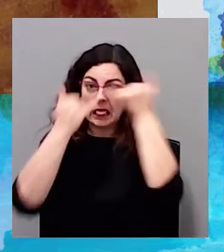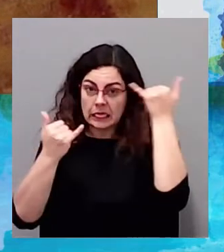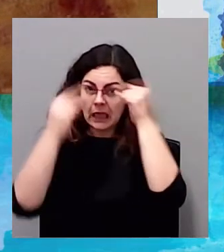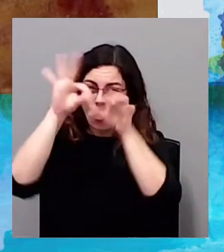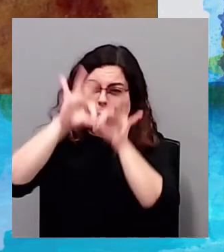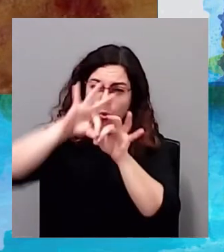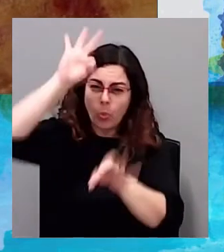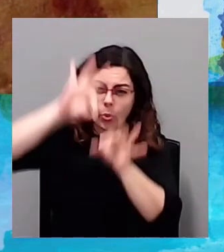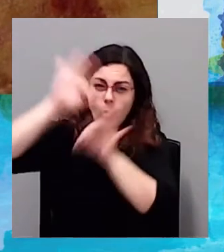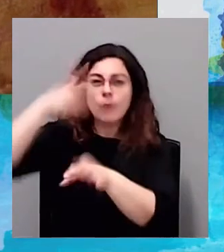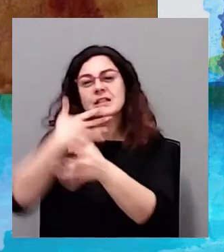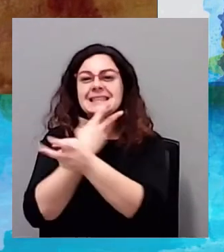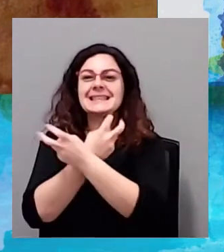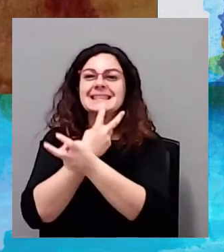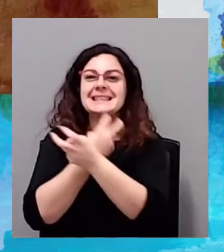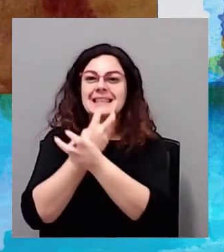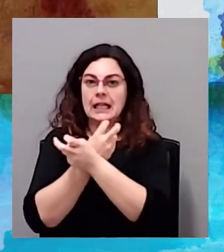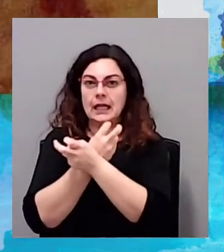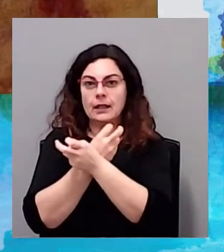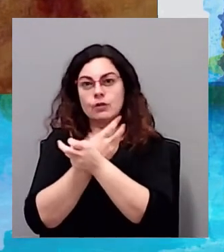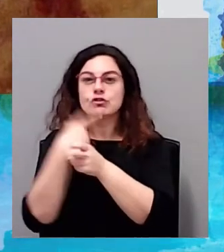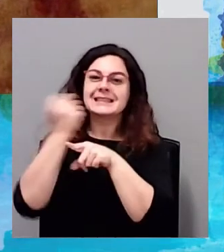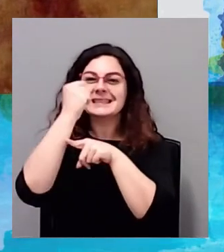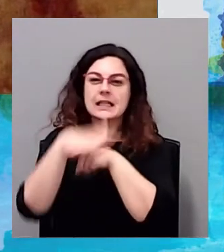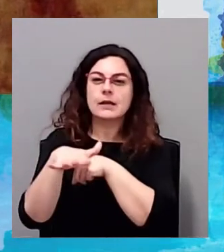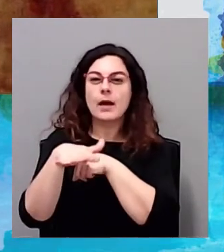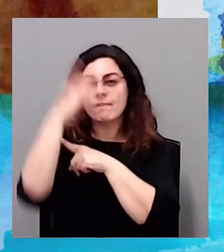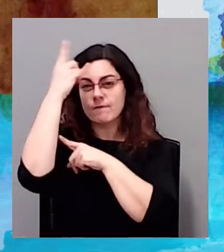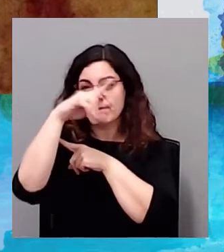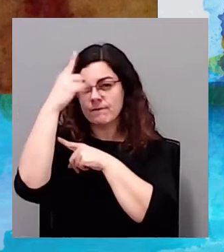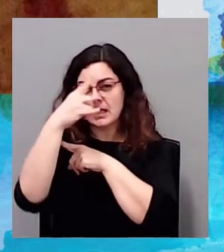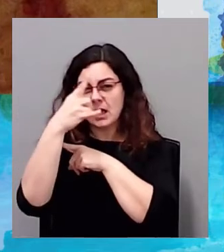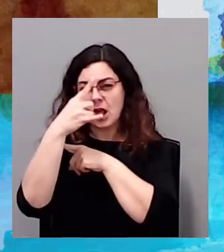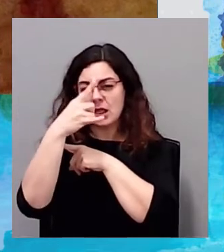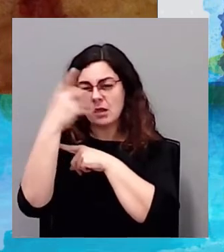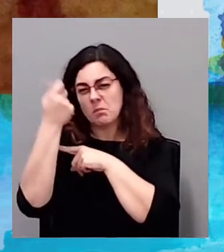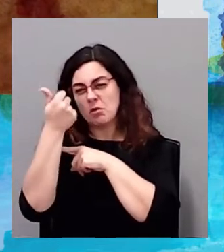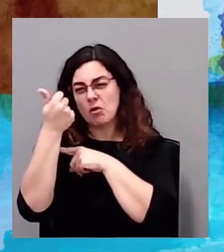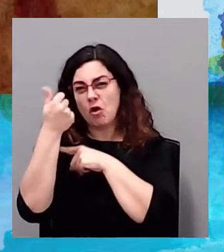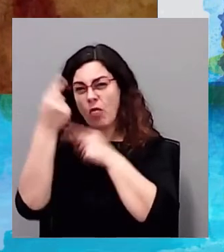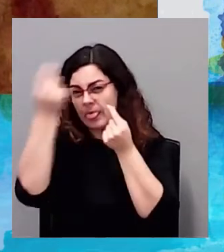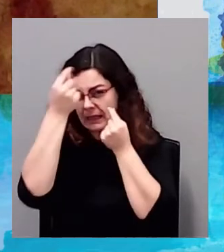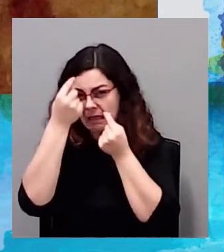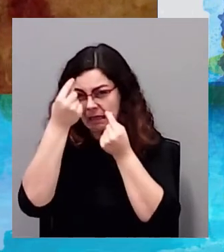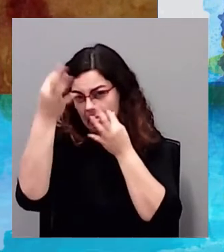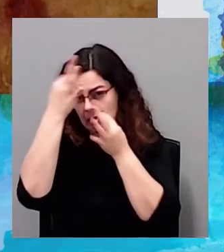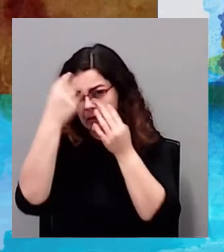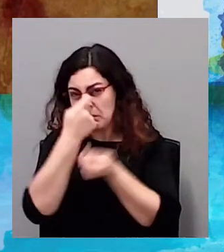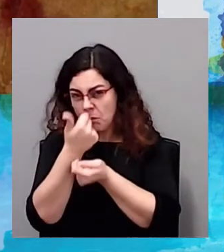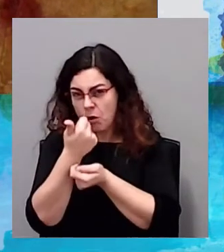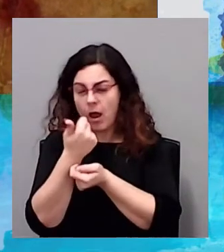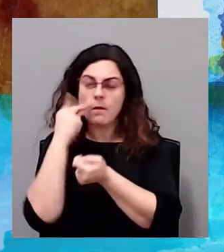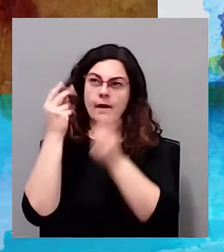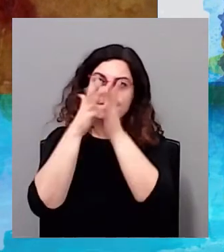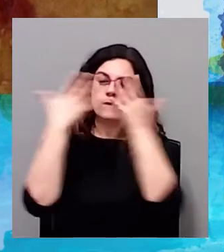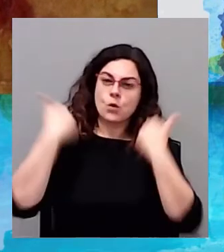esqueleto, parecen el boceto de las patas de un bisonte menos definido y chocan con la corpulencia del animal. En